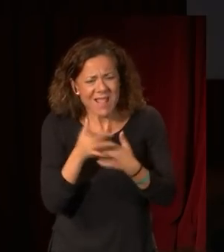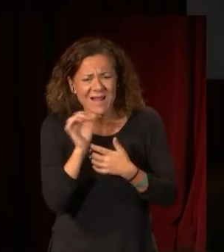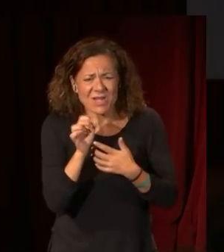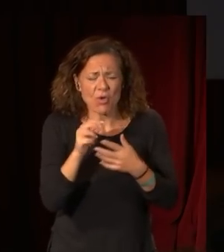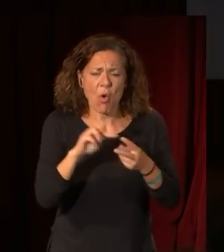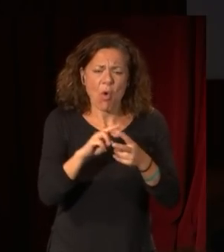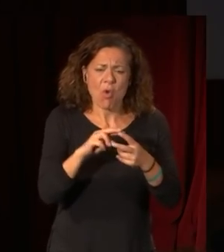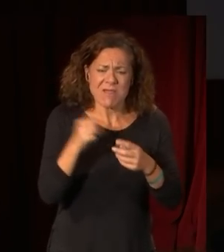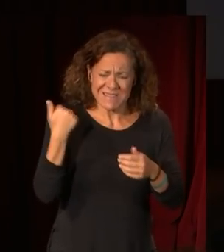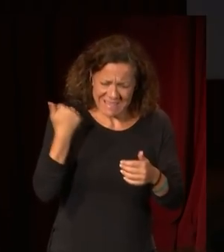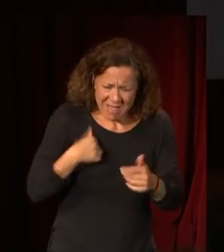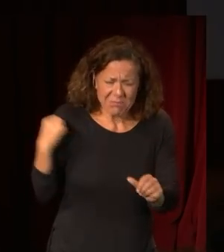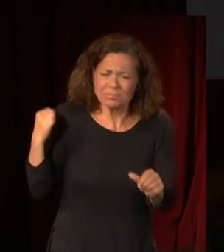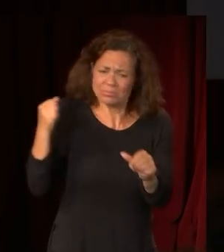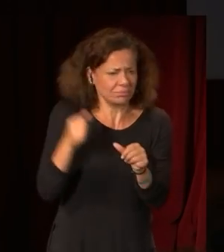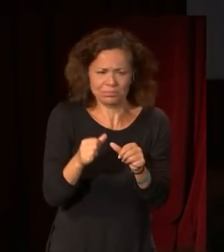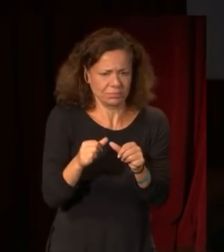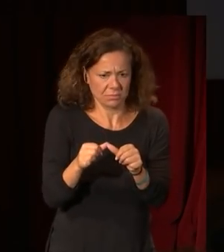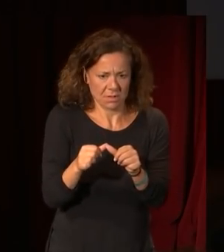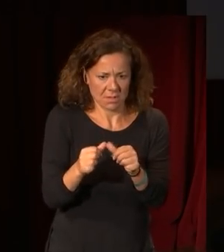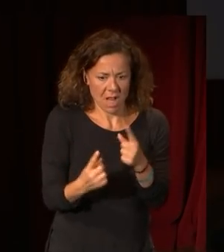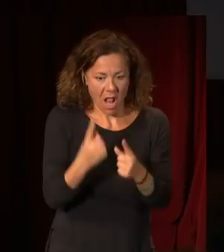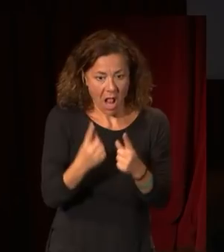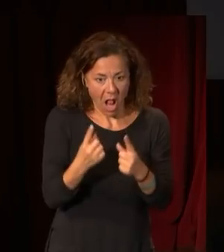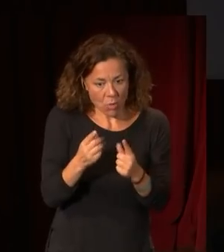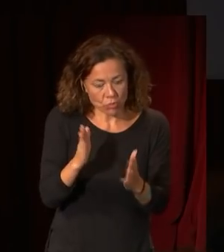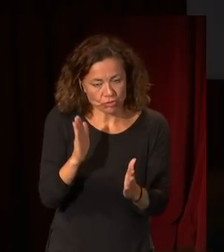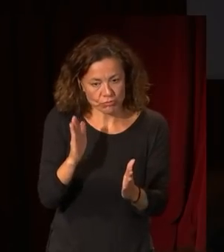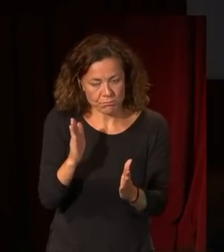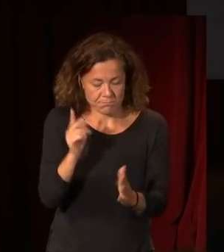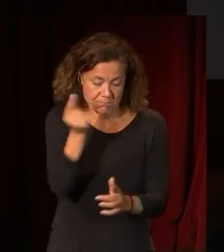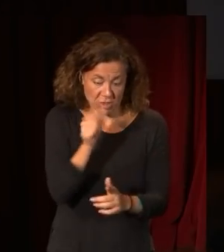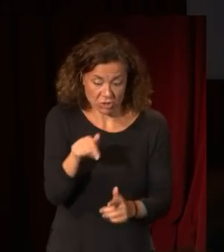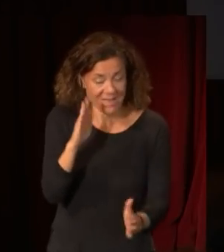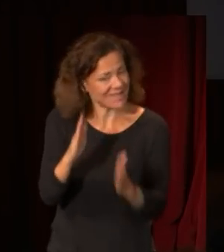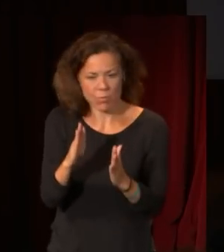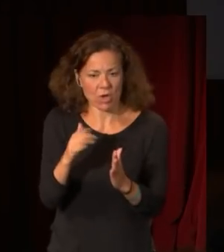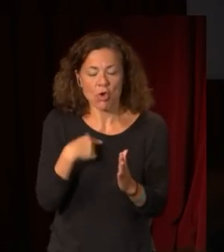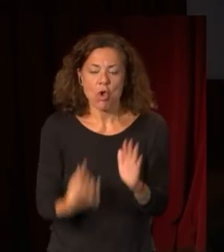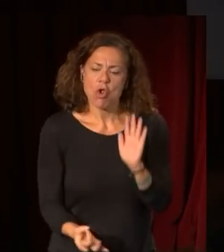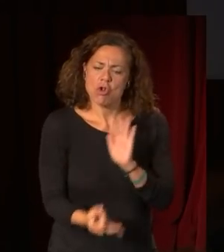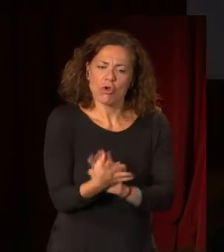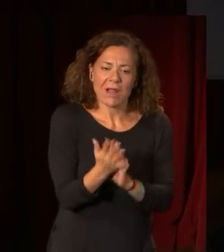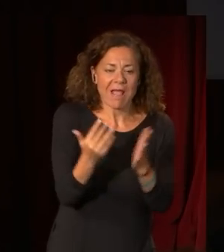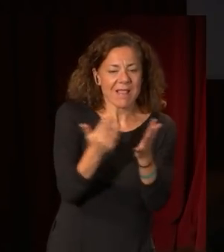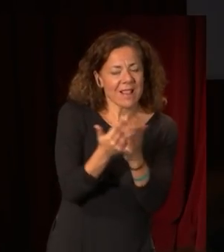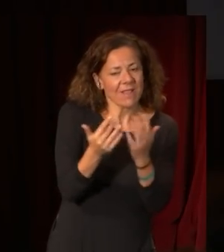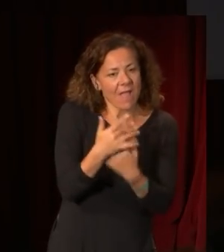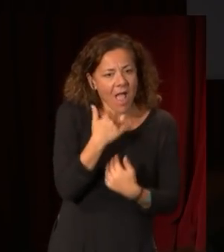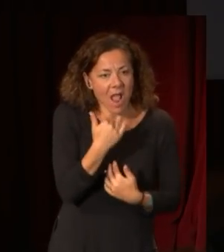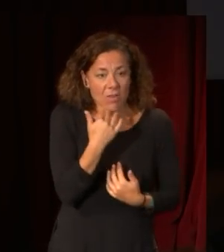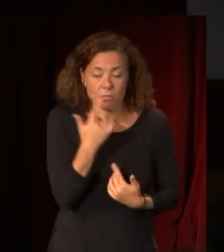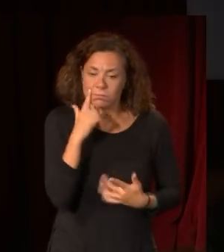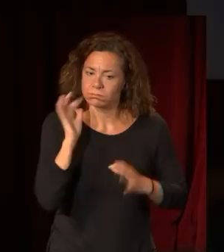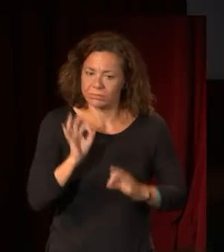tradicionales o artesanales como veremos qué hacen los pintores coetáneos sino que lo hace pictóricamente creando formas extraordinariamente